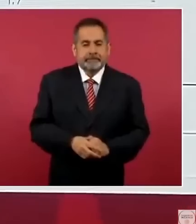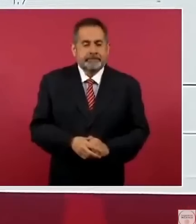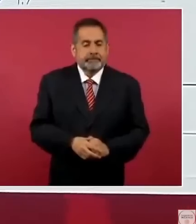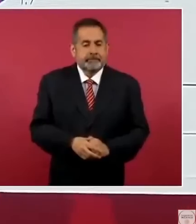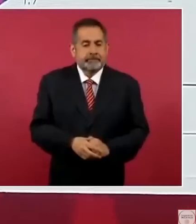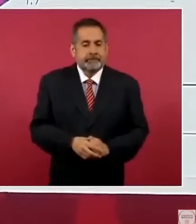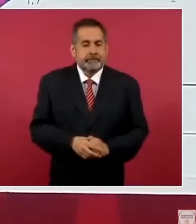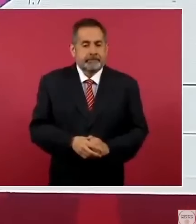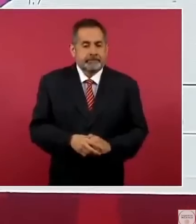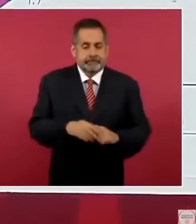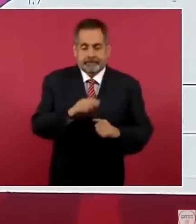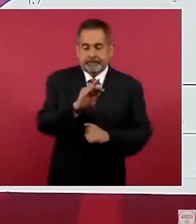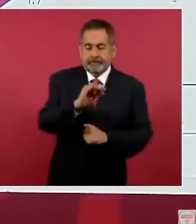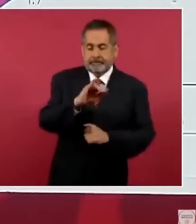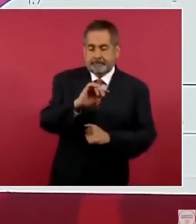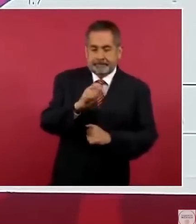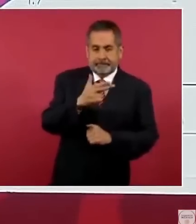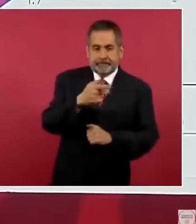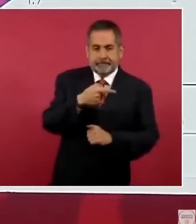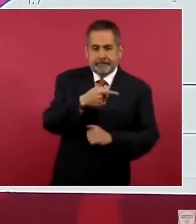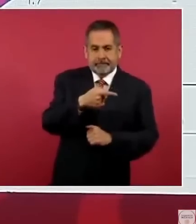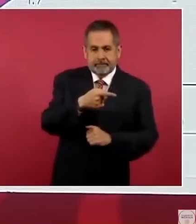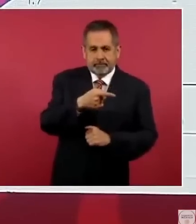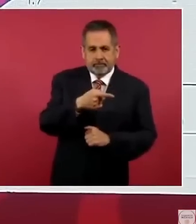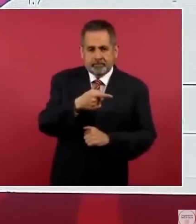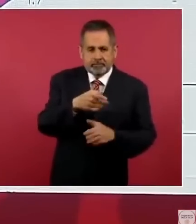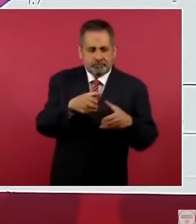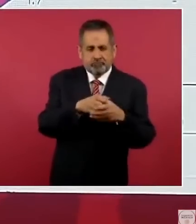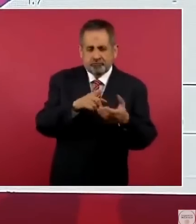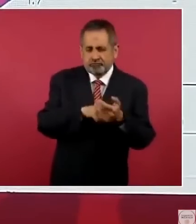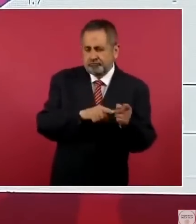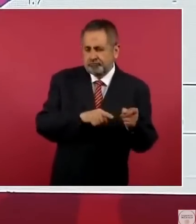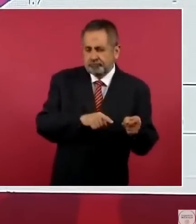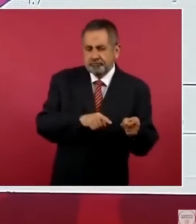La calificadora Fitch o correduría,